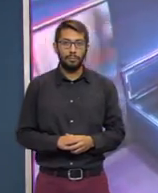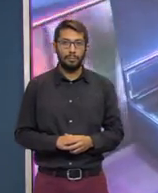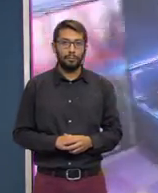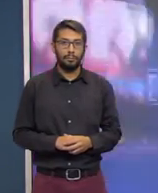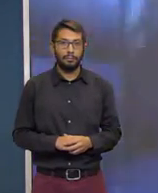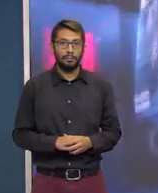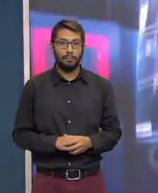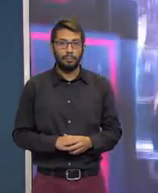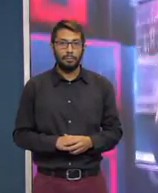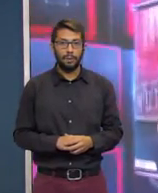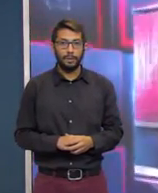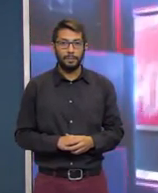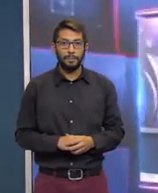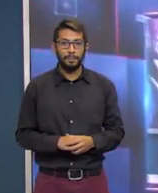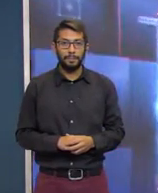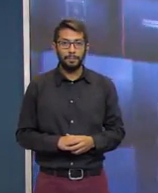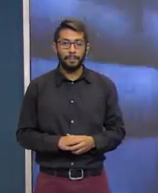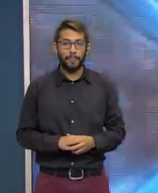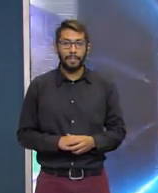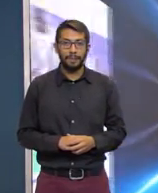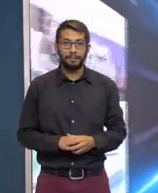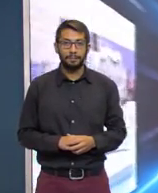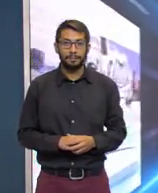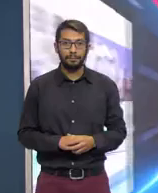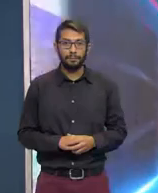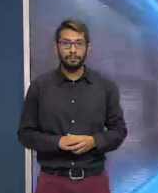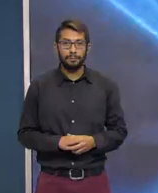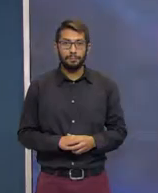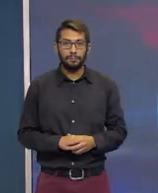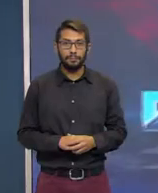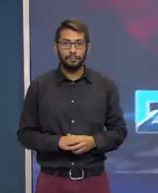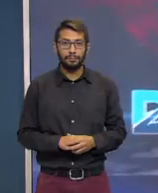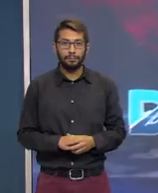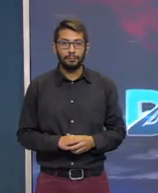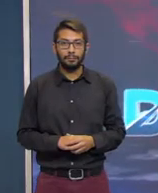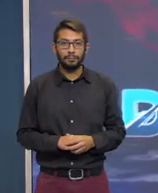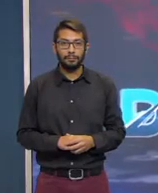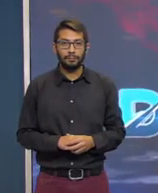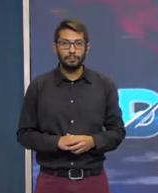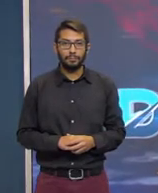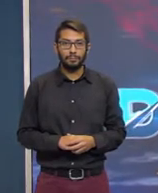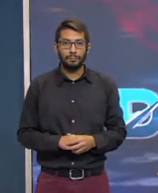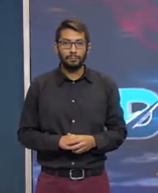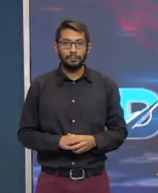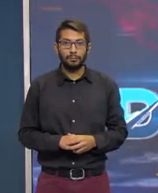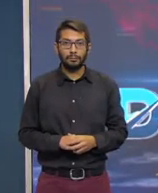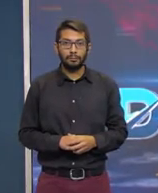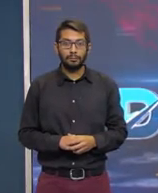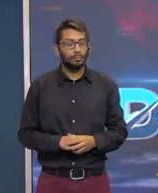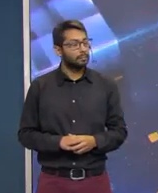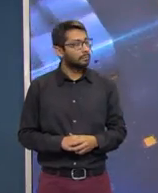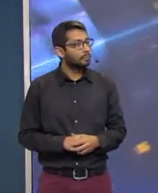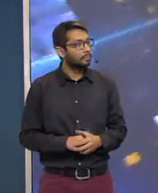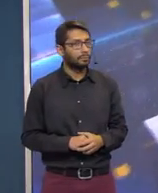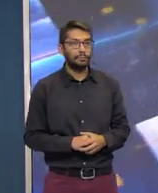ratito, ¿sí? Sí. Y llevamos todo el día, entonces me parece que no están actuando bien. ¿Ustedes se